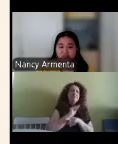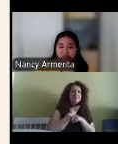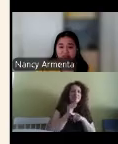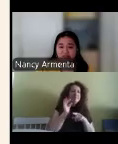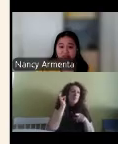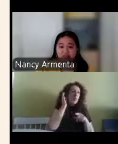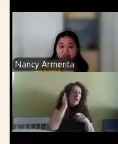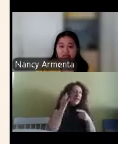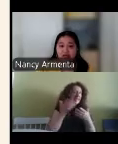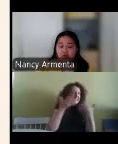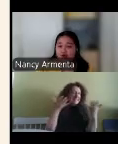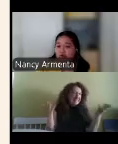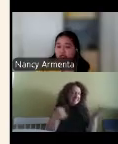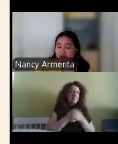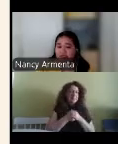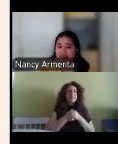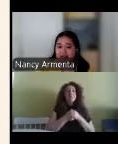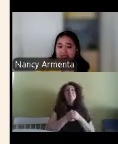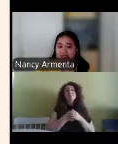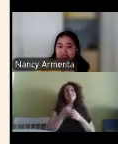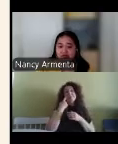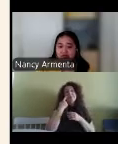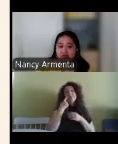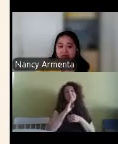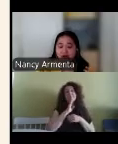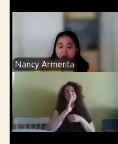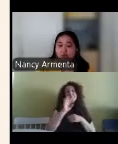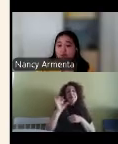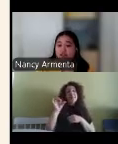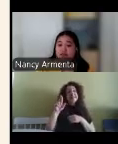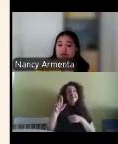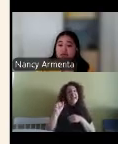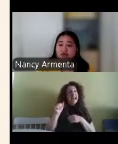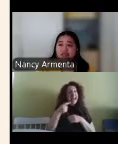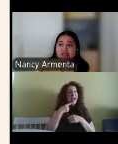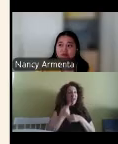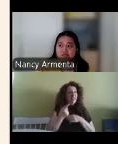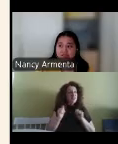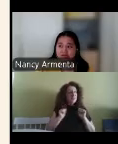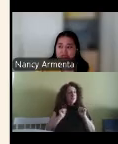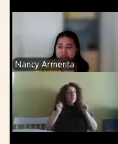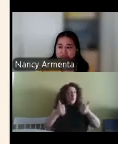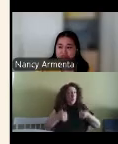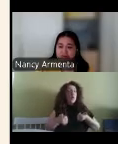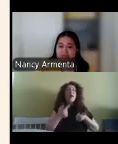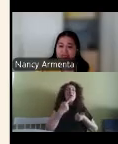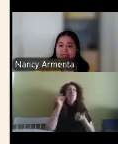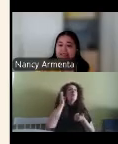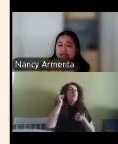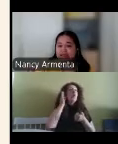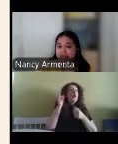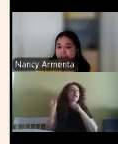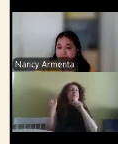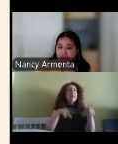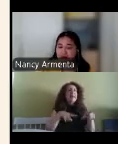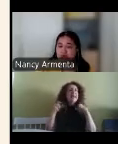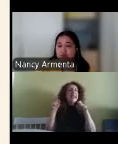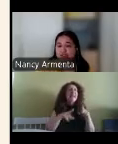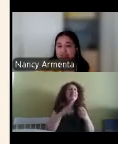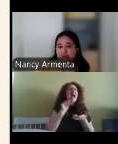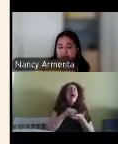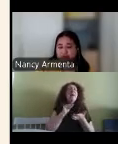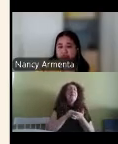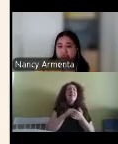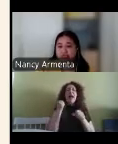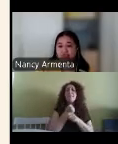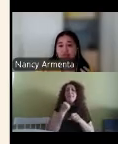mujeres migrantes. Como lo mencionabas al inicio, en muchas ocasiones las mujeres migrantes están en empleos o